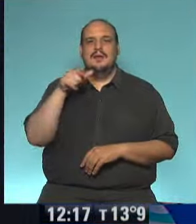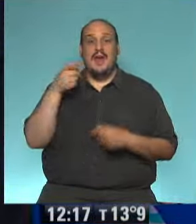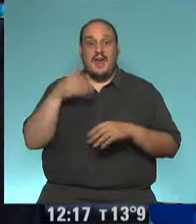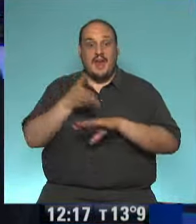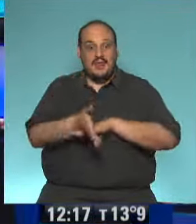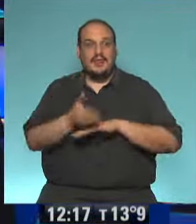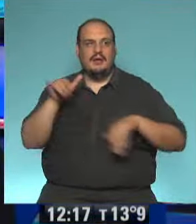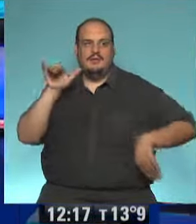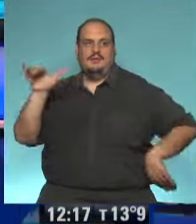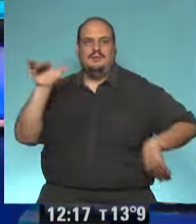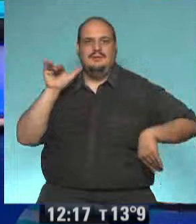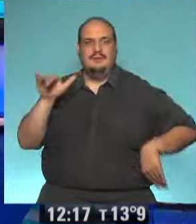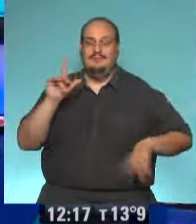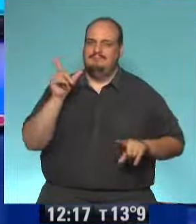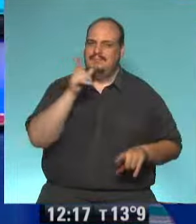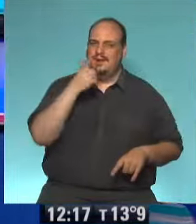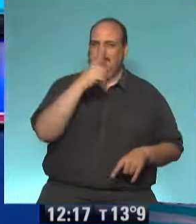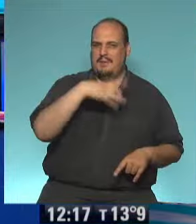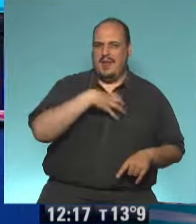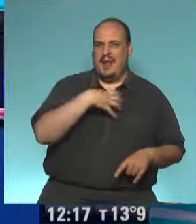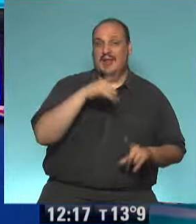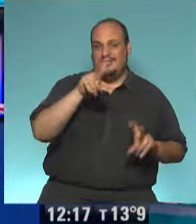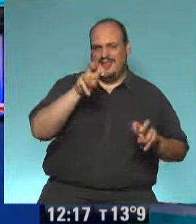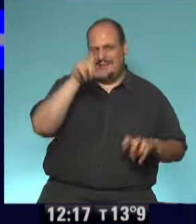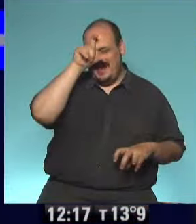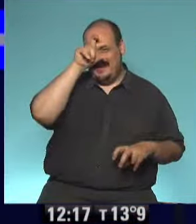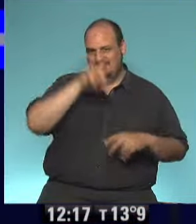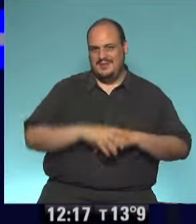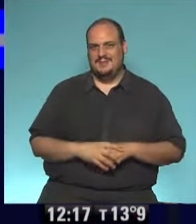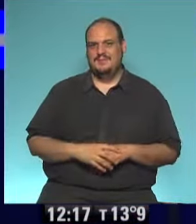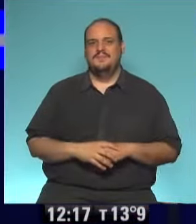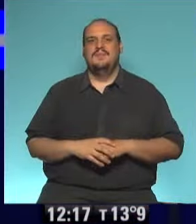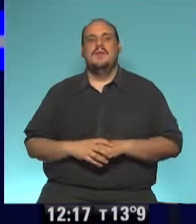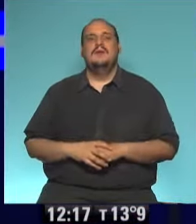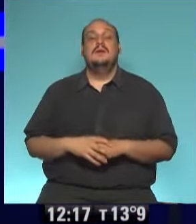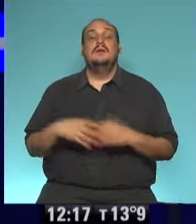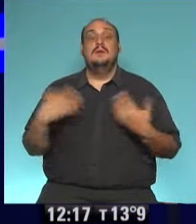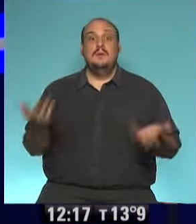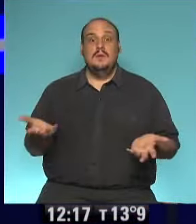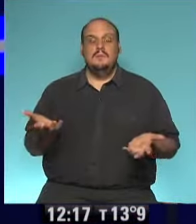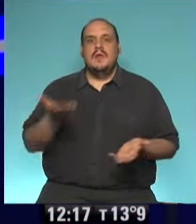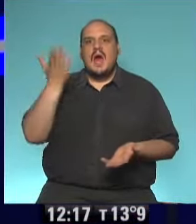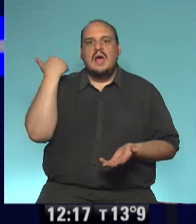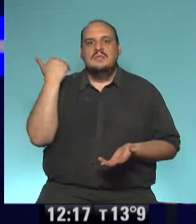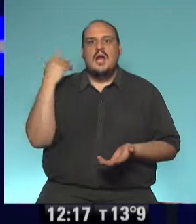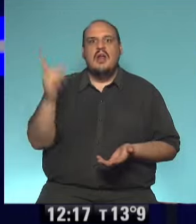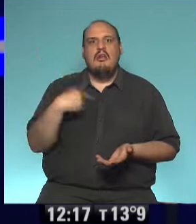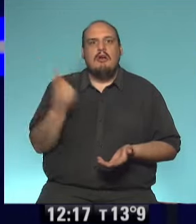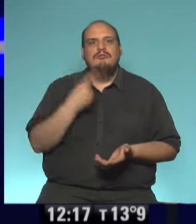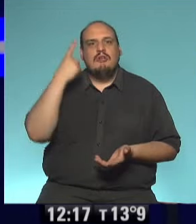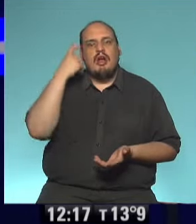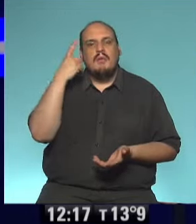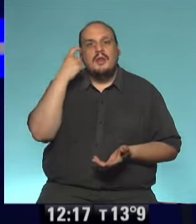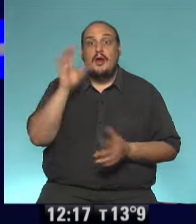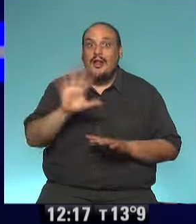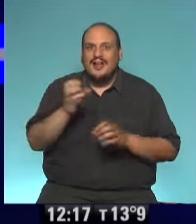venían conejitos. Y me quedé con la cuestión egipcia. Bueno, y ayer estuvimos viendo, chicos y chicas, ¿cómo